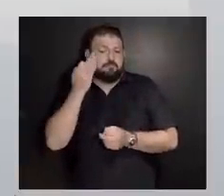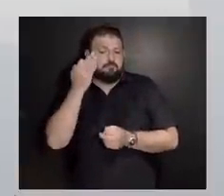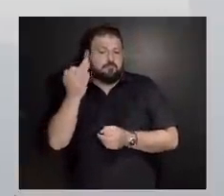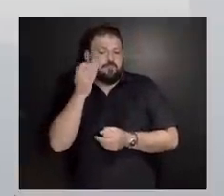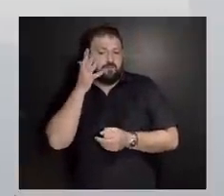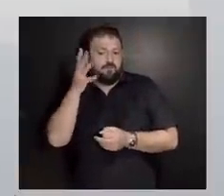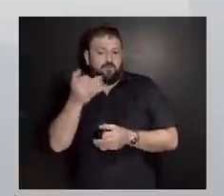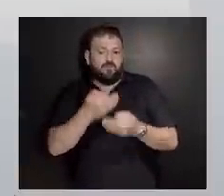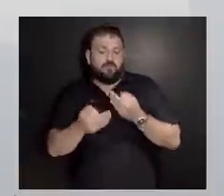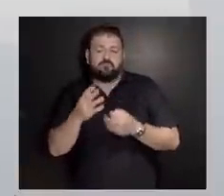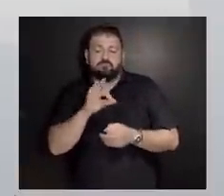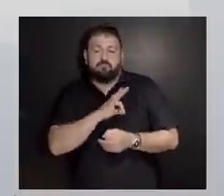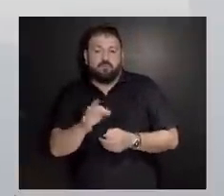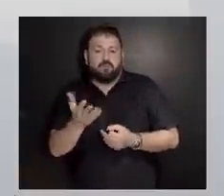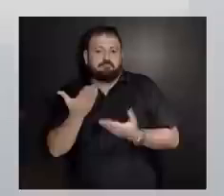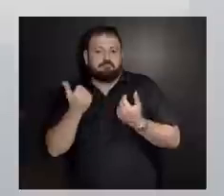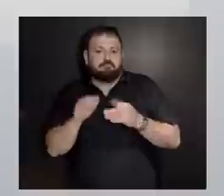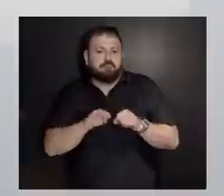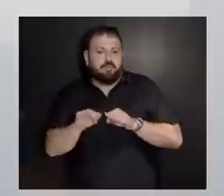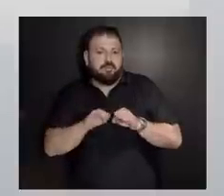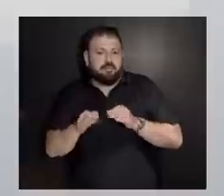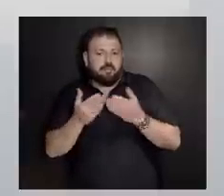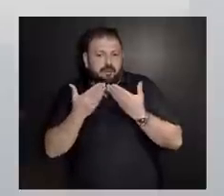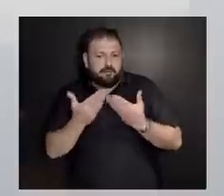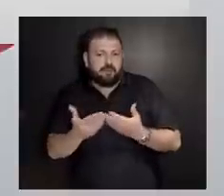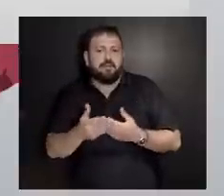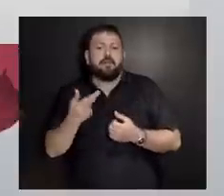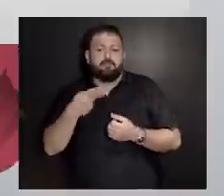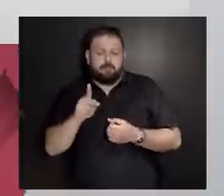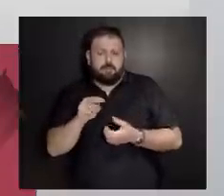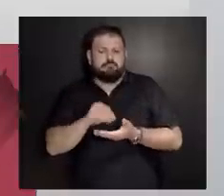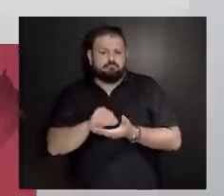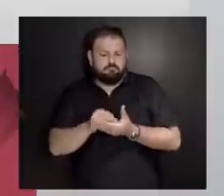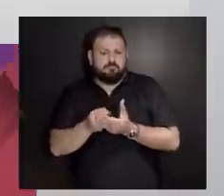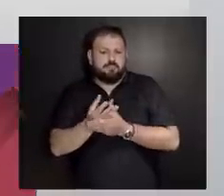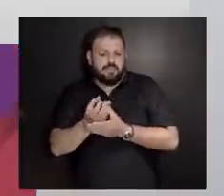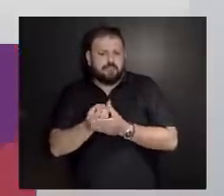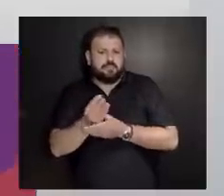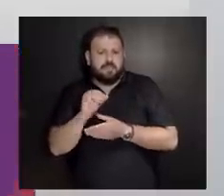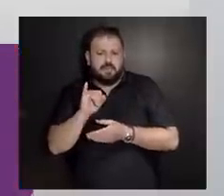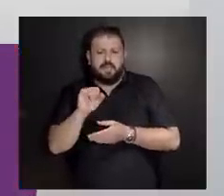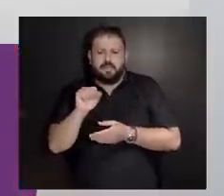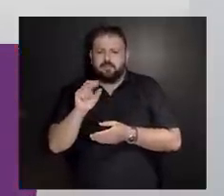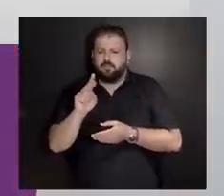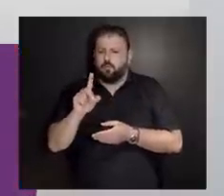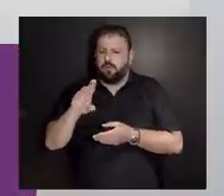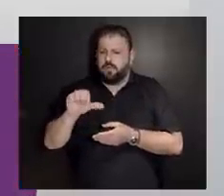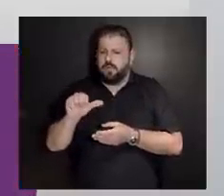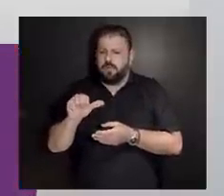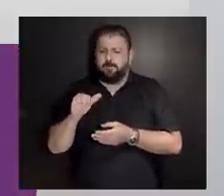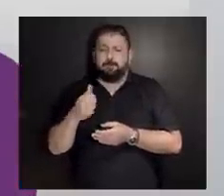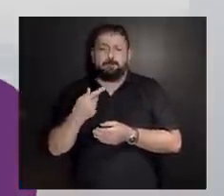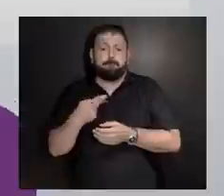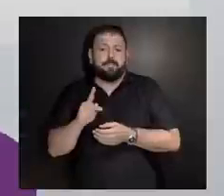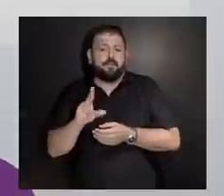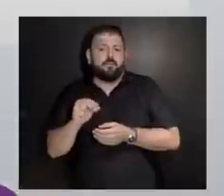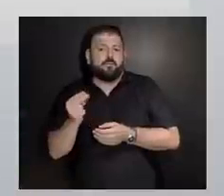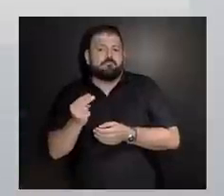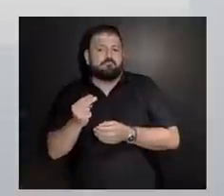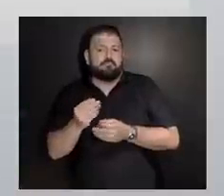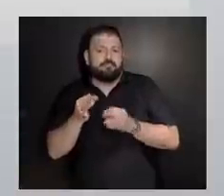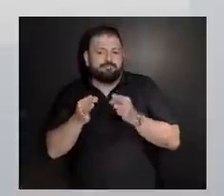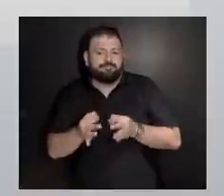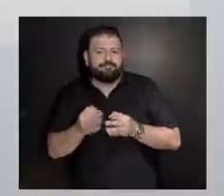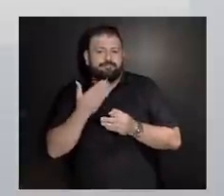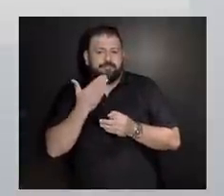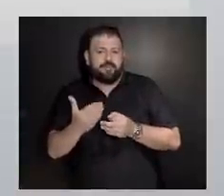no trabajen de manera correcta. Sin embargo, siguen produciendo insulina, pero a lo mejor no es la necesaria, y por eso se